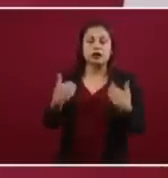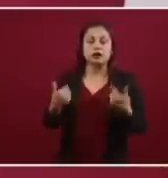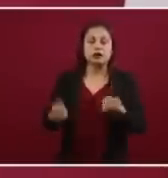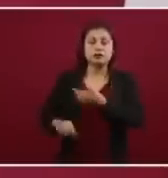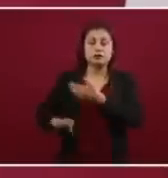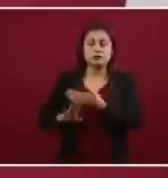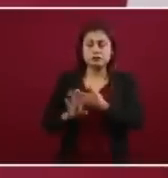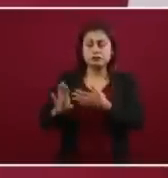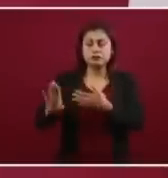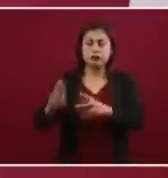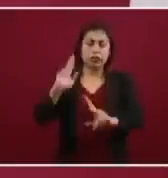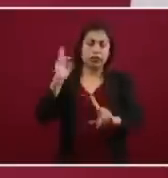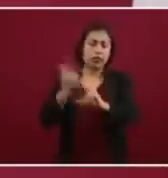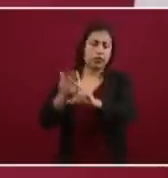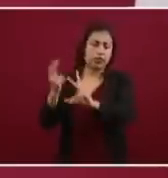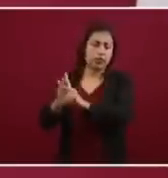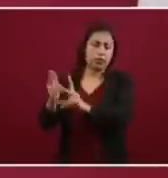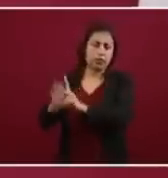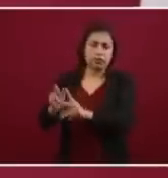una masacre,